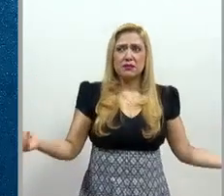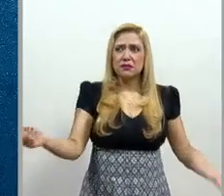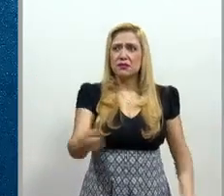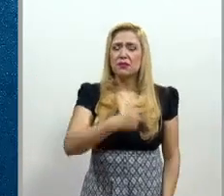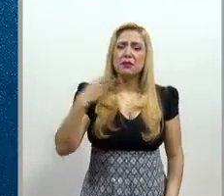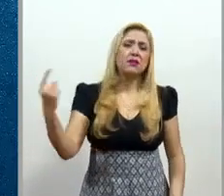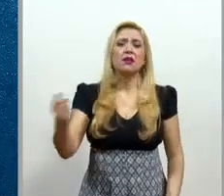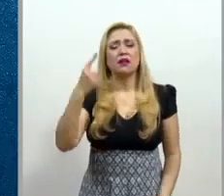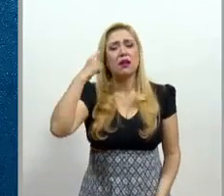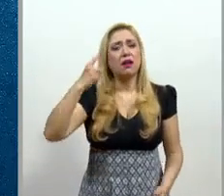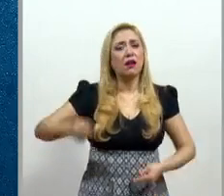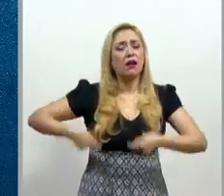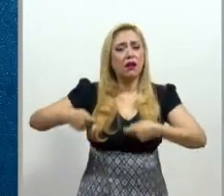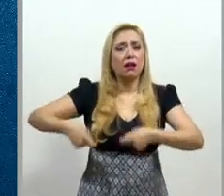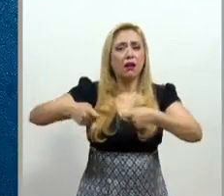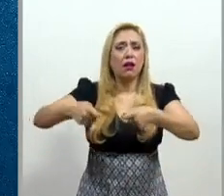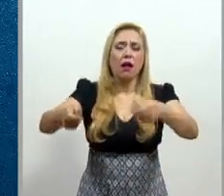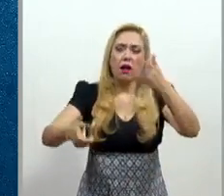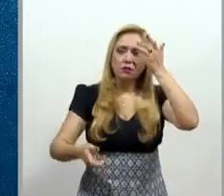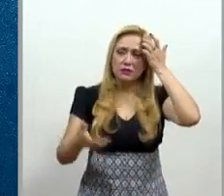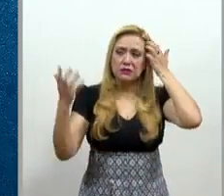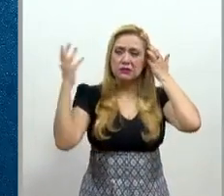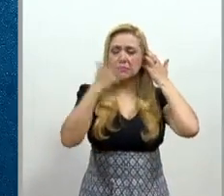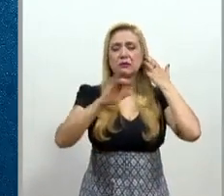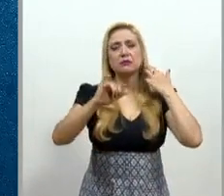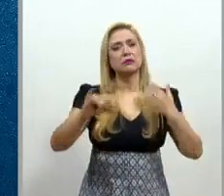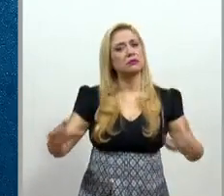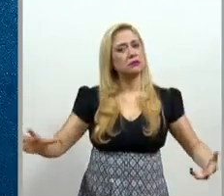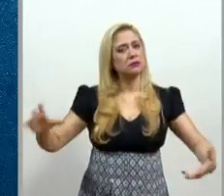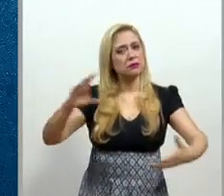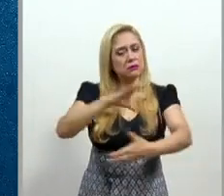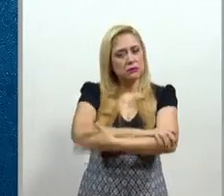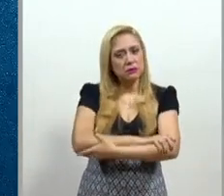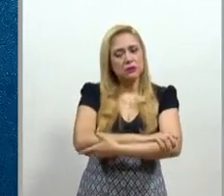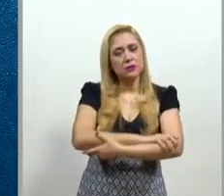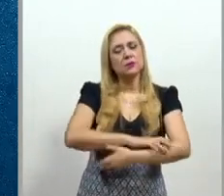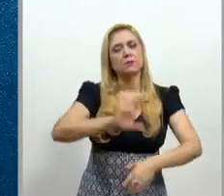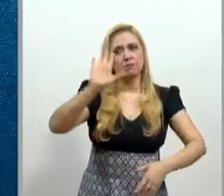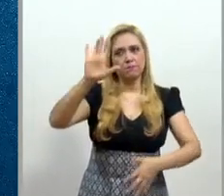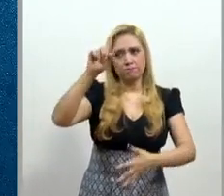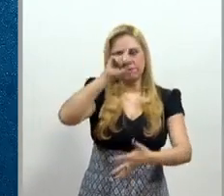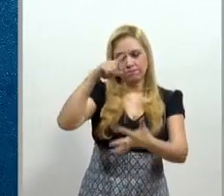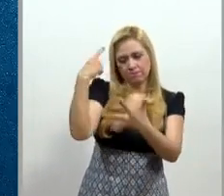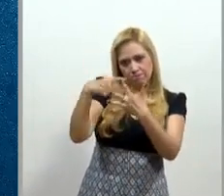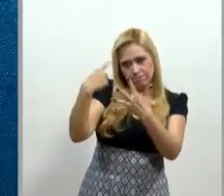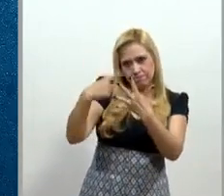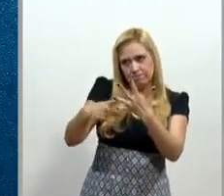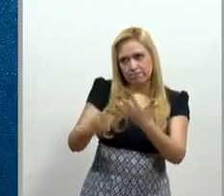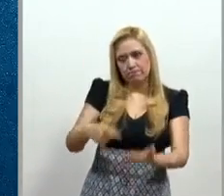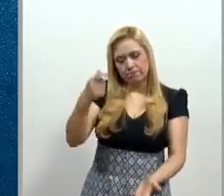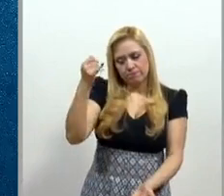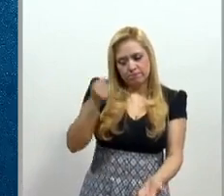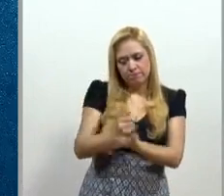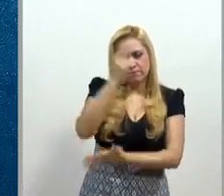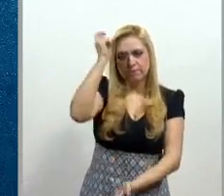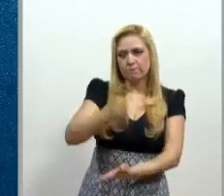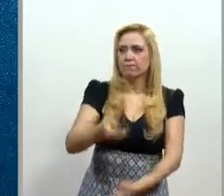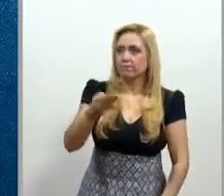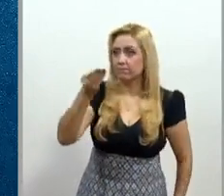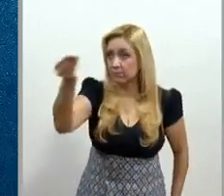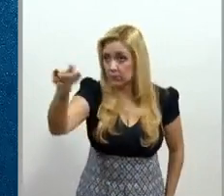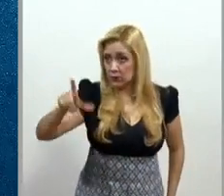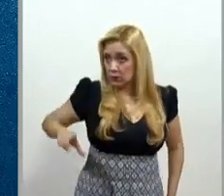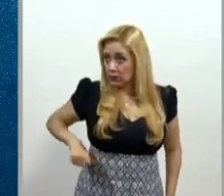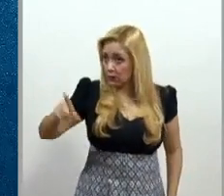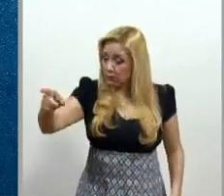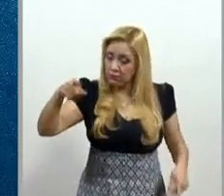y la solidaridad y en ese sentido da una serie de recomendaciones y de órdenes al Estado para que se